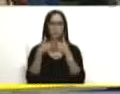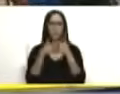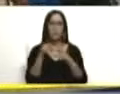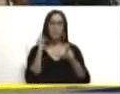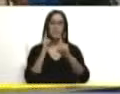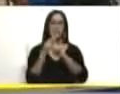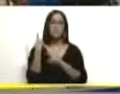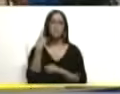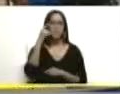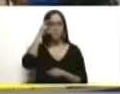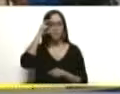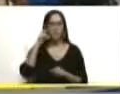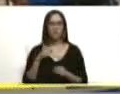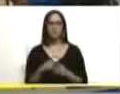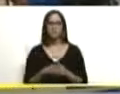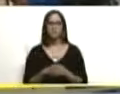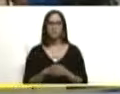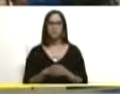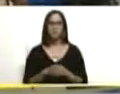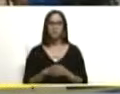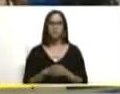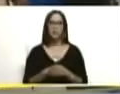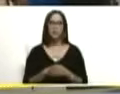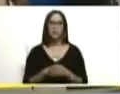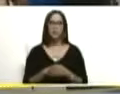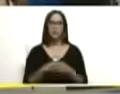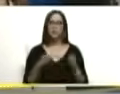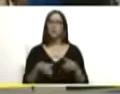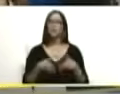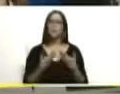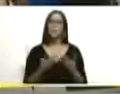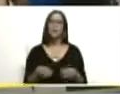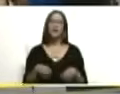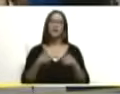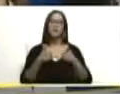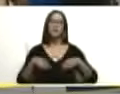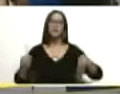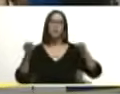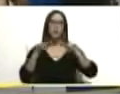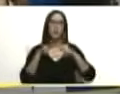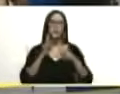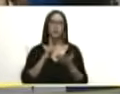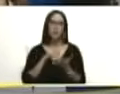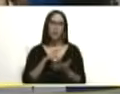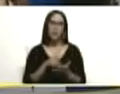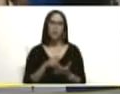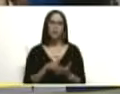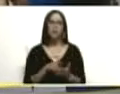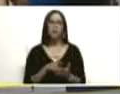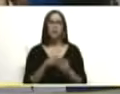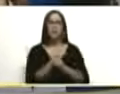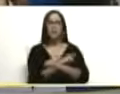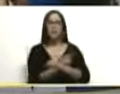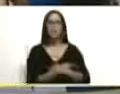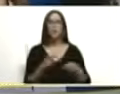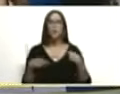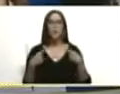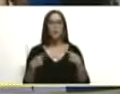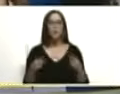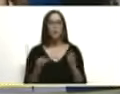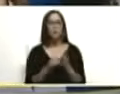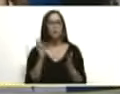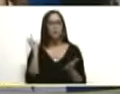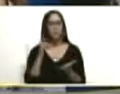primer día, lo cual le da más valor a que estemos aquí, en el poder político donde llegó